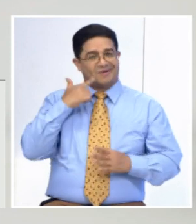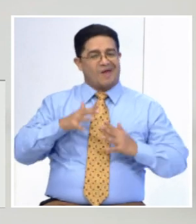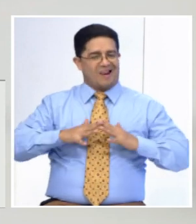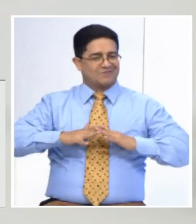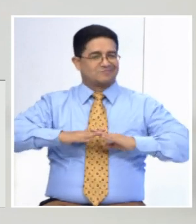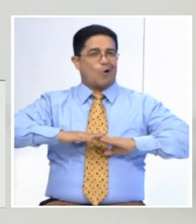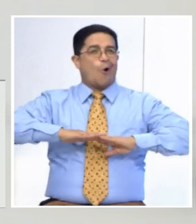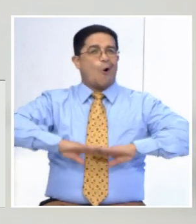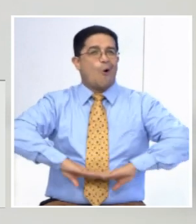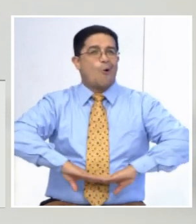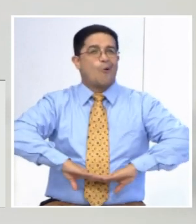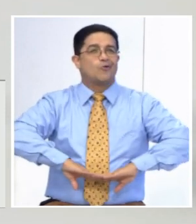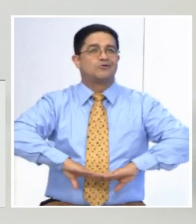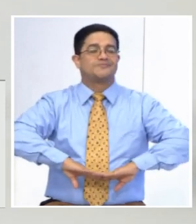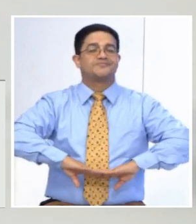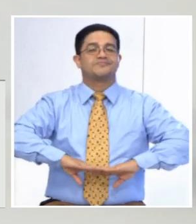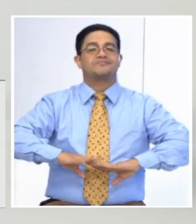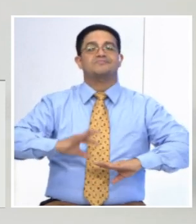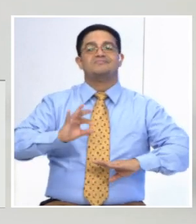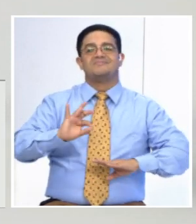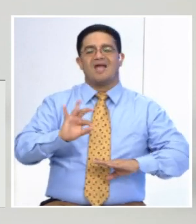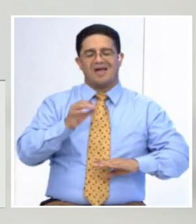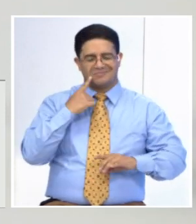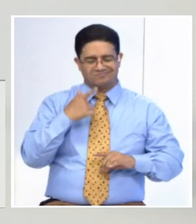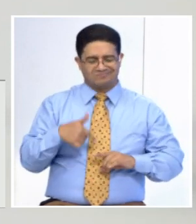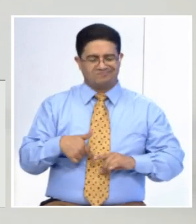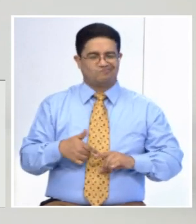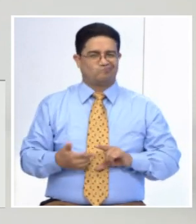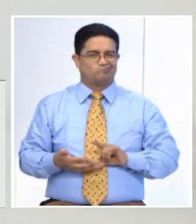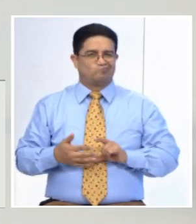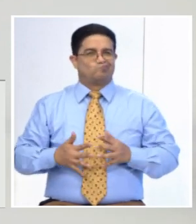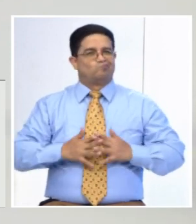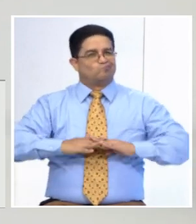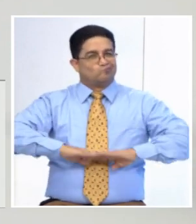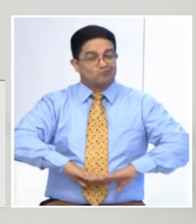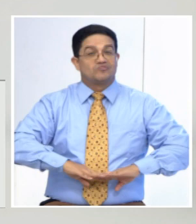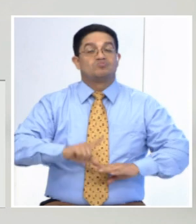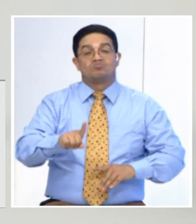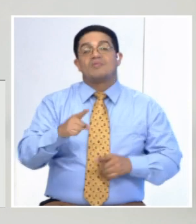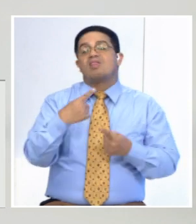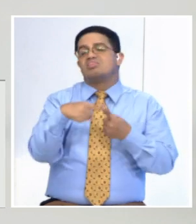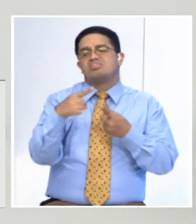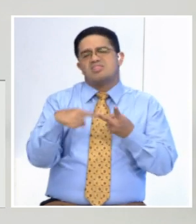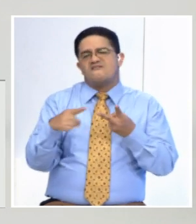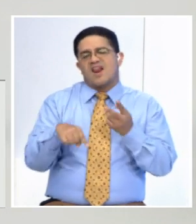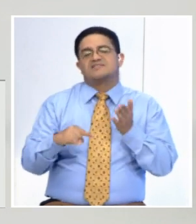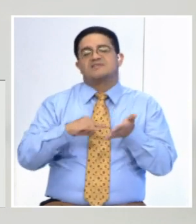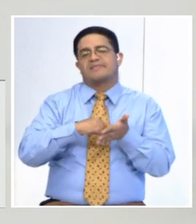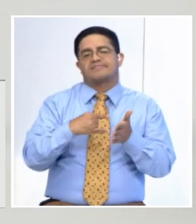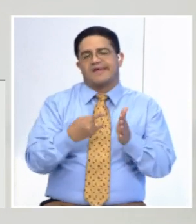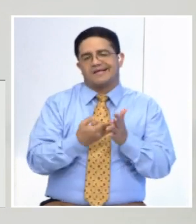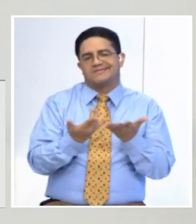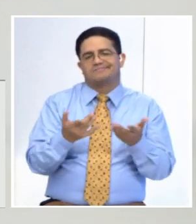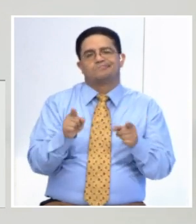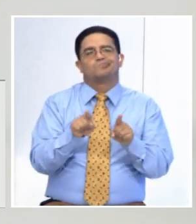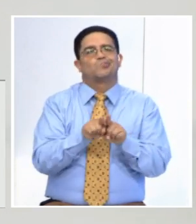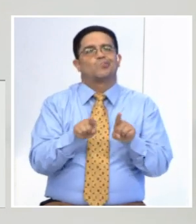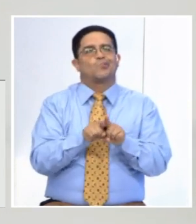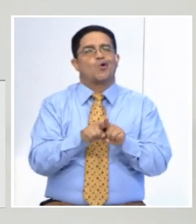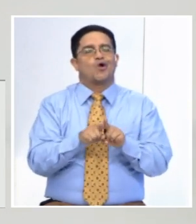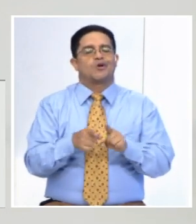que son de pared anterior o de pared posterior. Y se pueden realizar diferentes técnicas como lo son